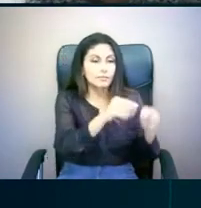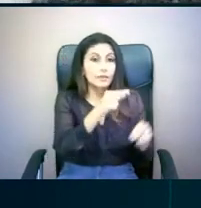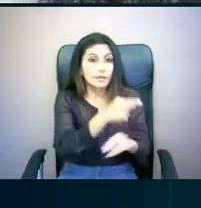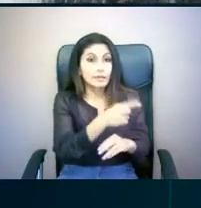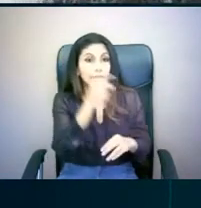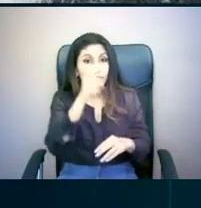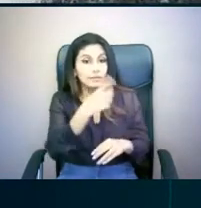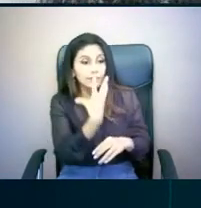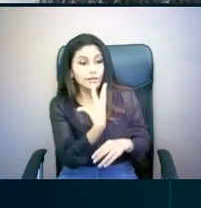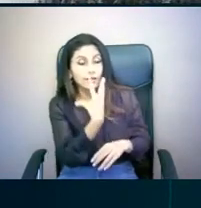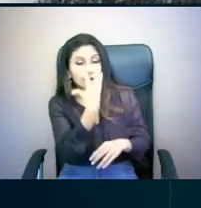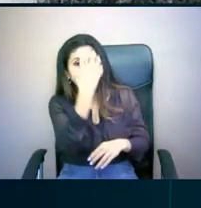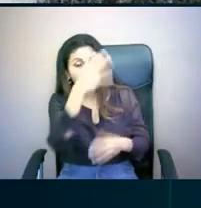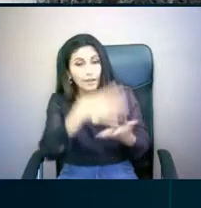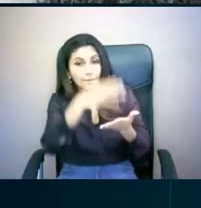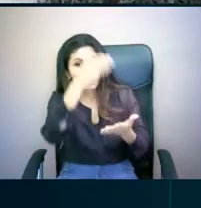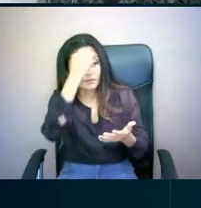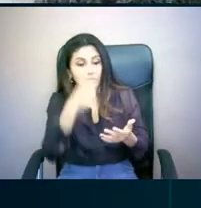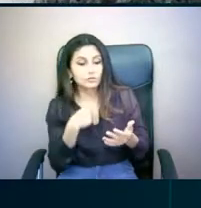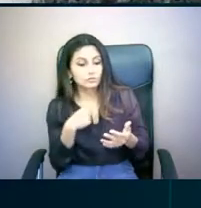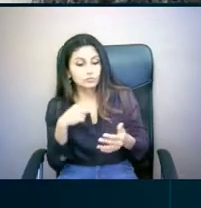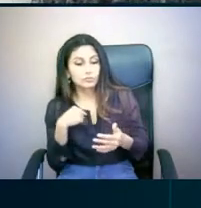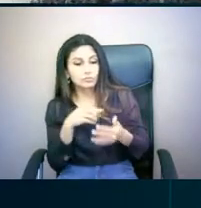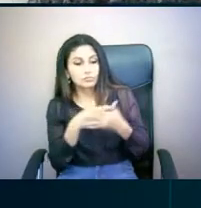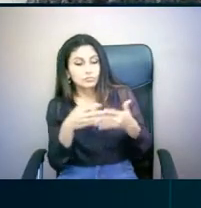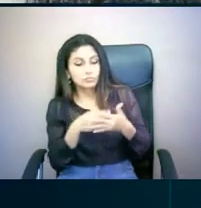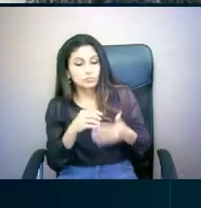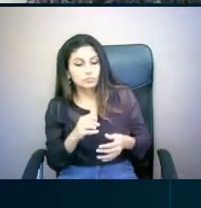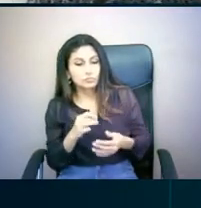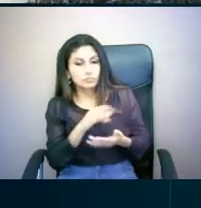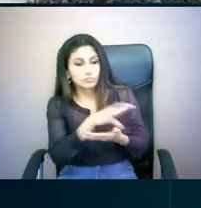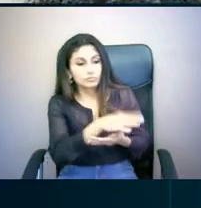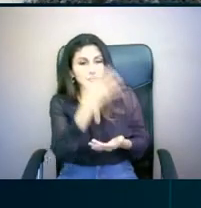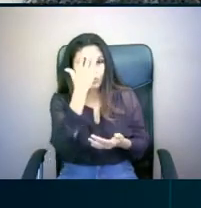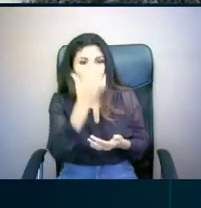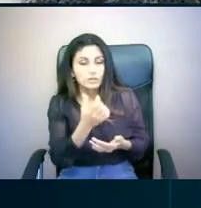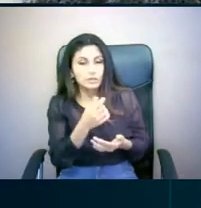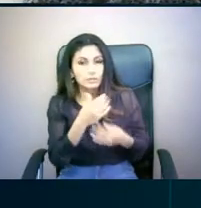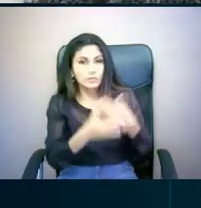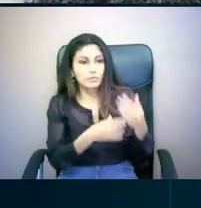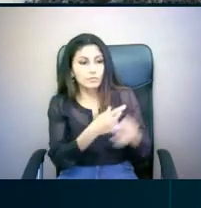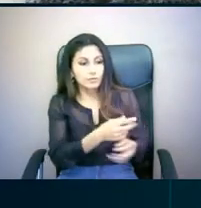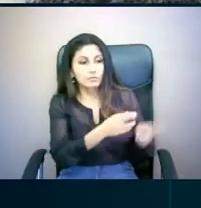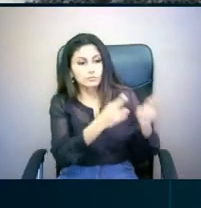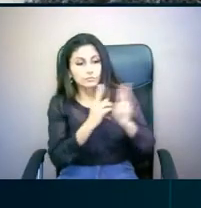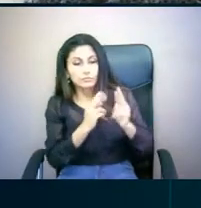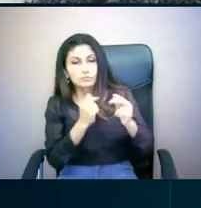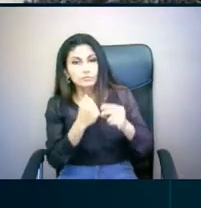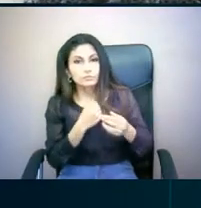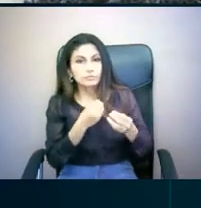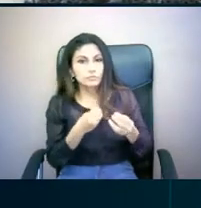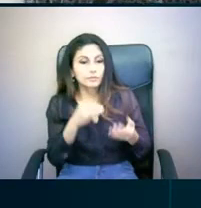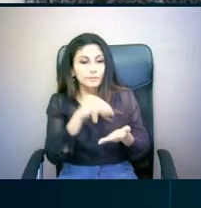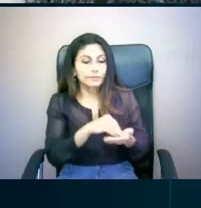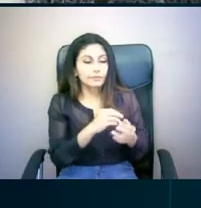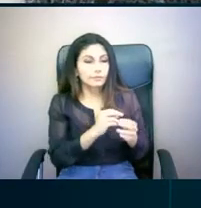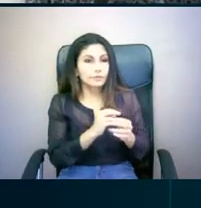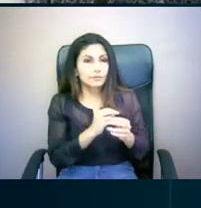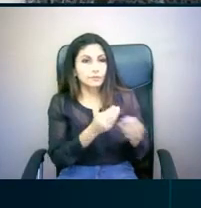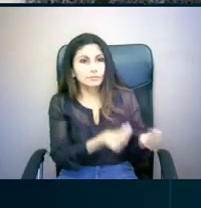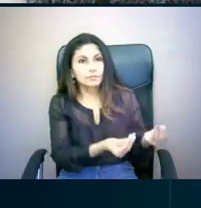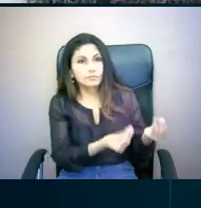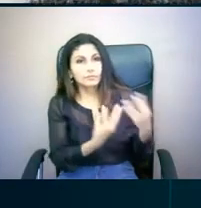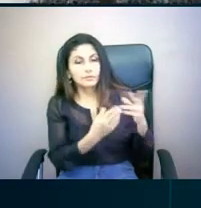estoy escribiendo, por qué se lo estoy escribiendo y así empezar a generar respuestas automáticas. Entonces, aquí digamos con un resumen